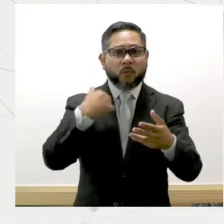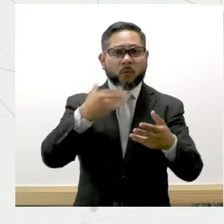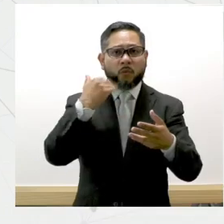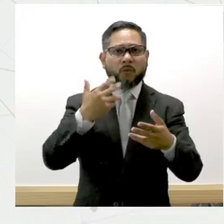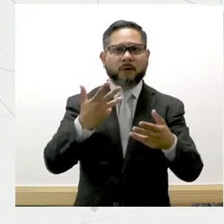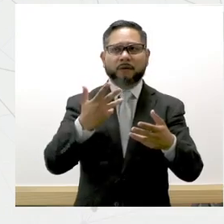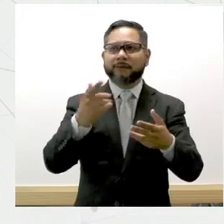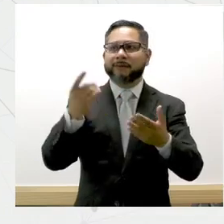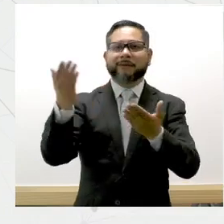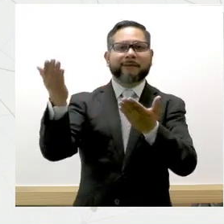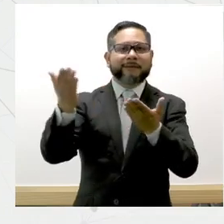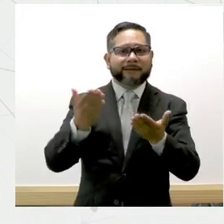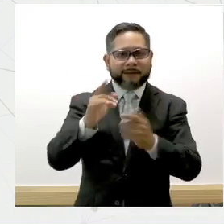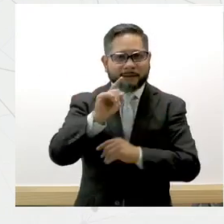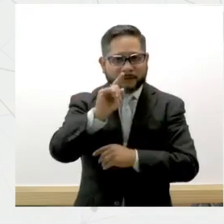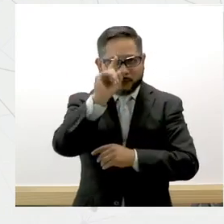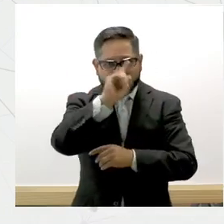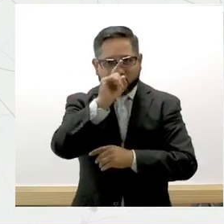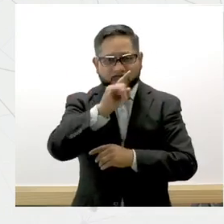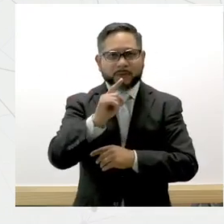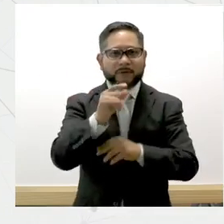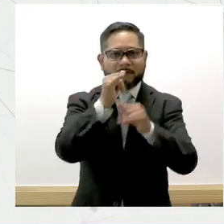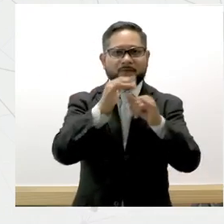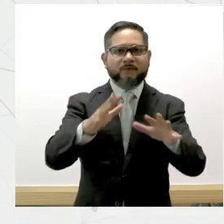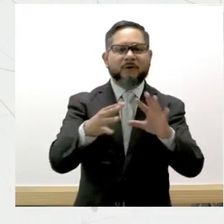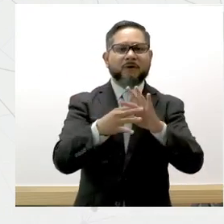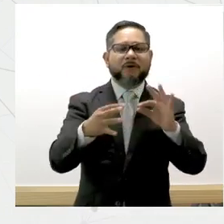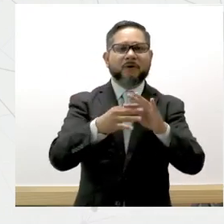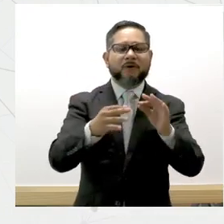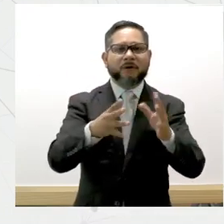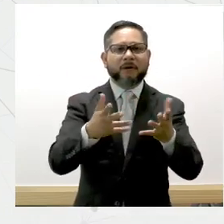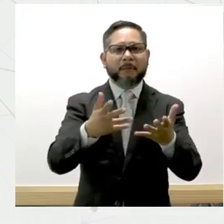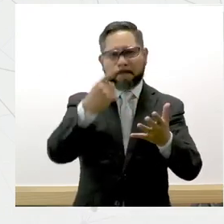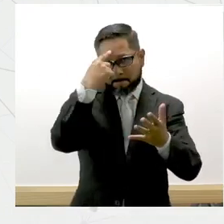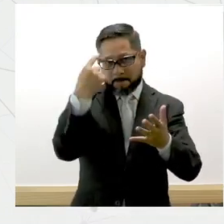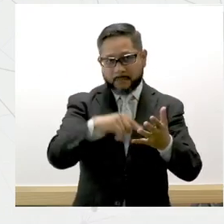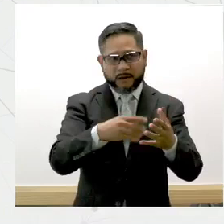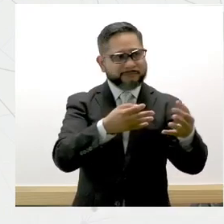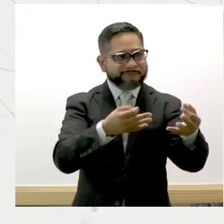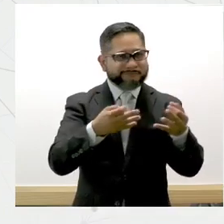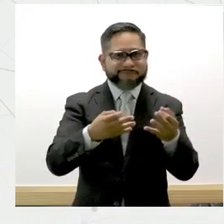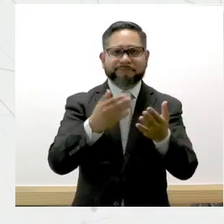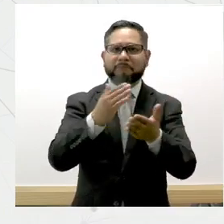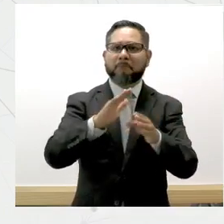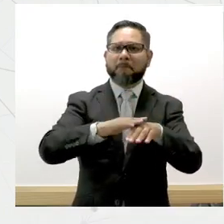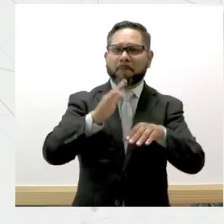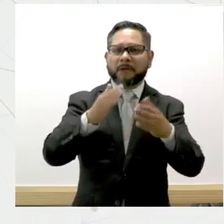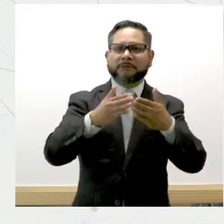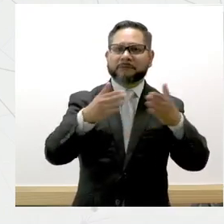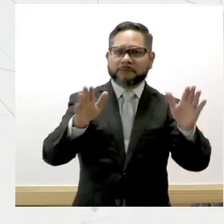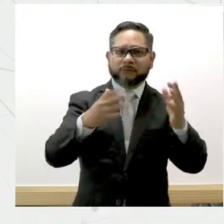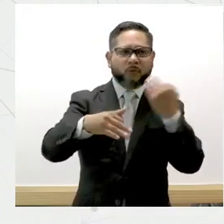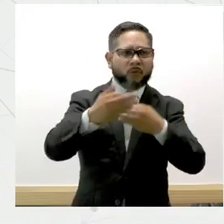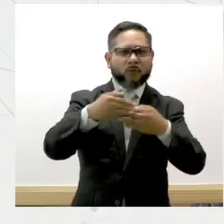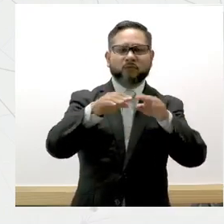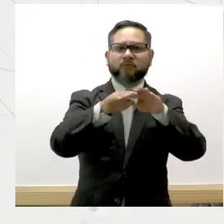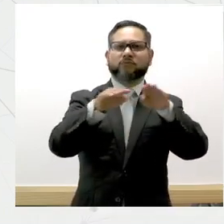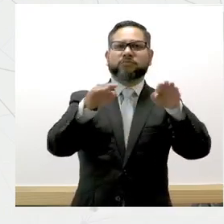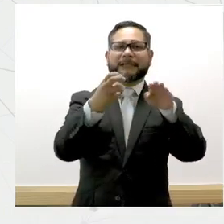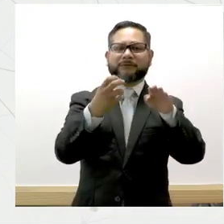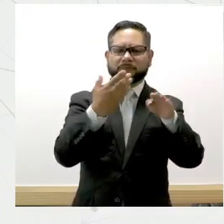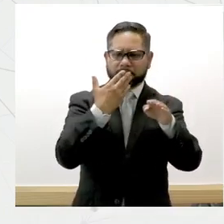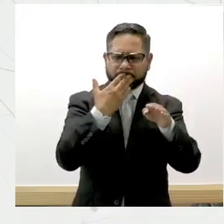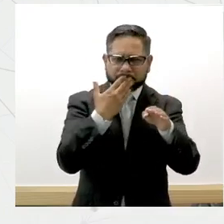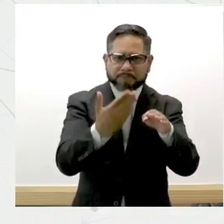nos provoca el informe Gender? Promover sinergias para tener una agenda más amplia para una igualdad de género. Iniciativas como esta